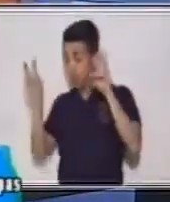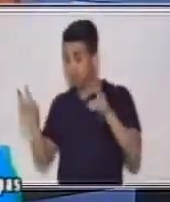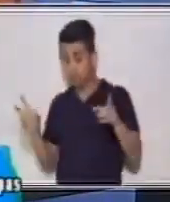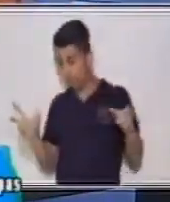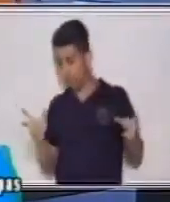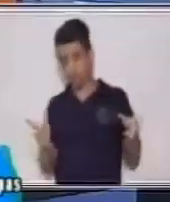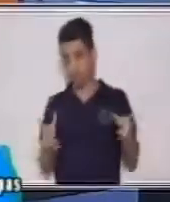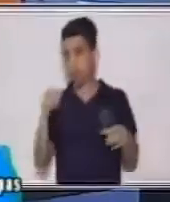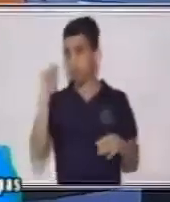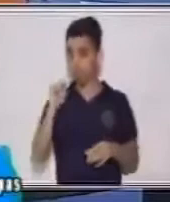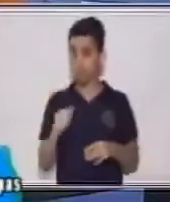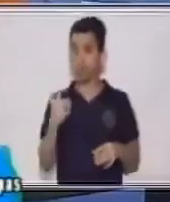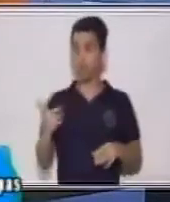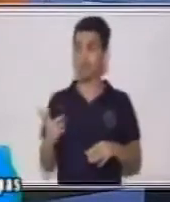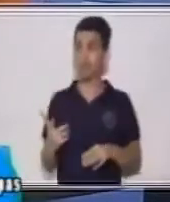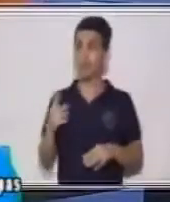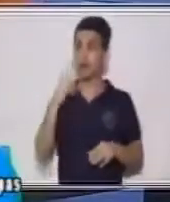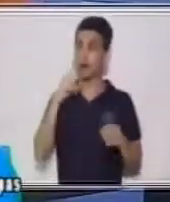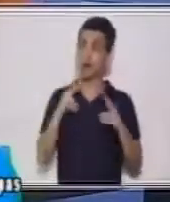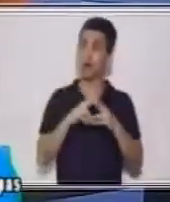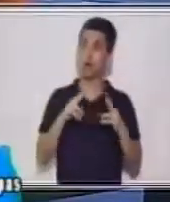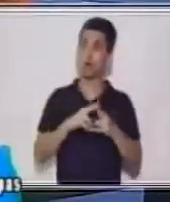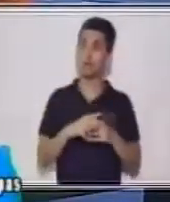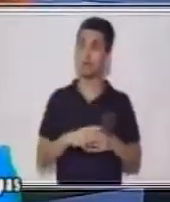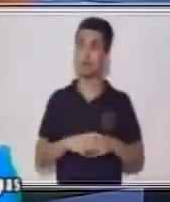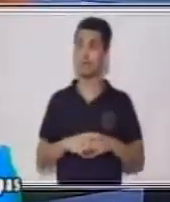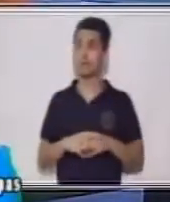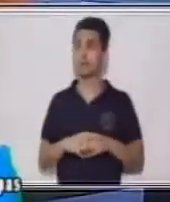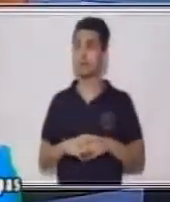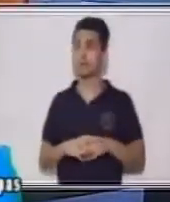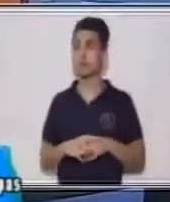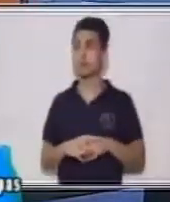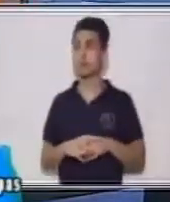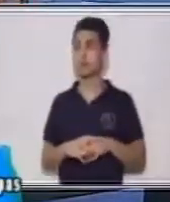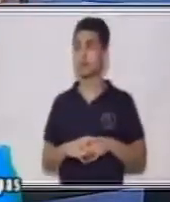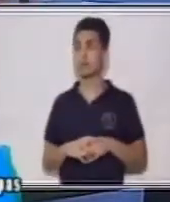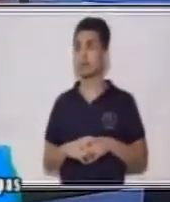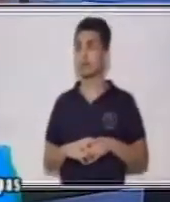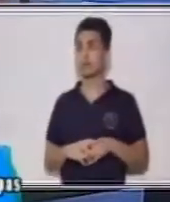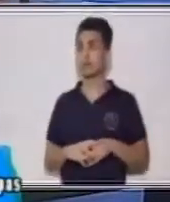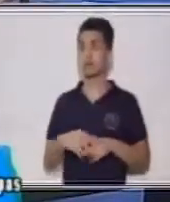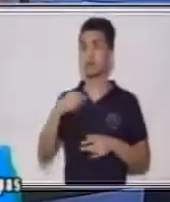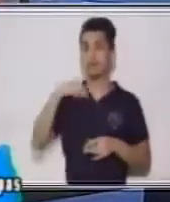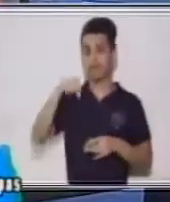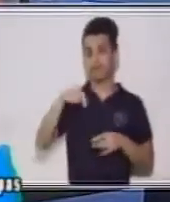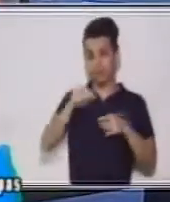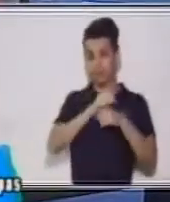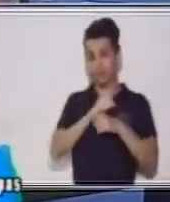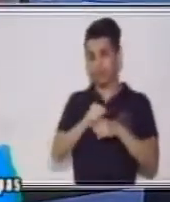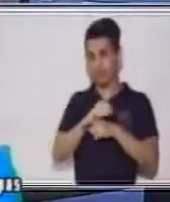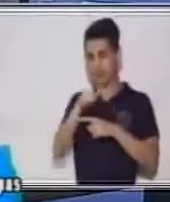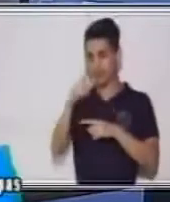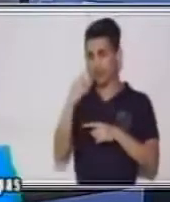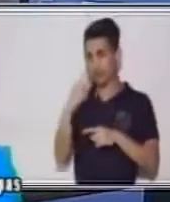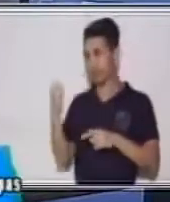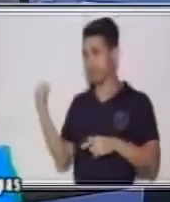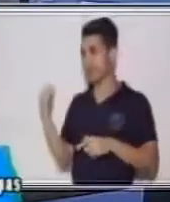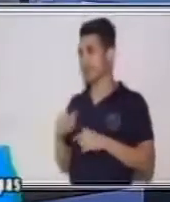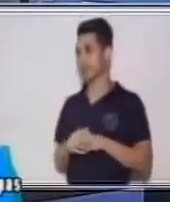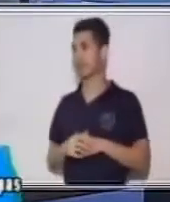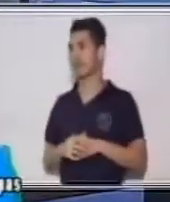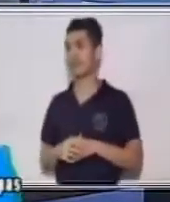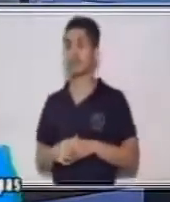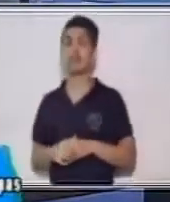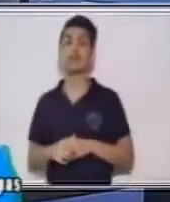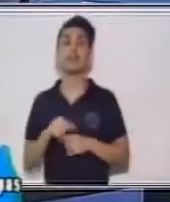a dar a conocer, por ejemplo, en este ejercicio que tú vas a encontrar, vas a